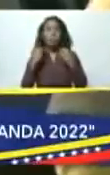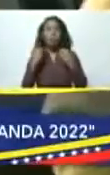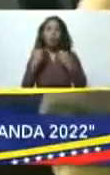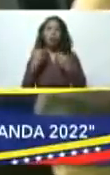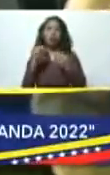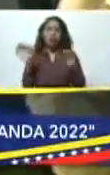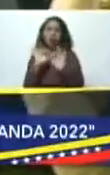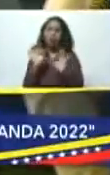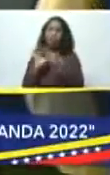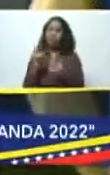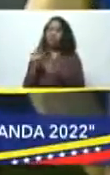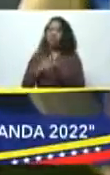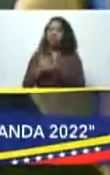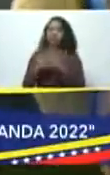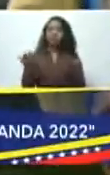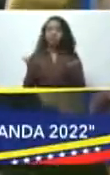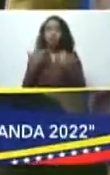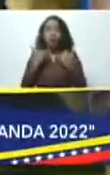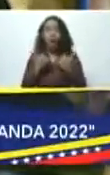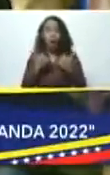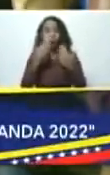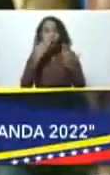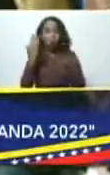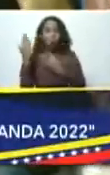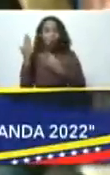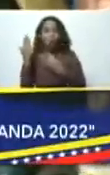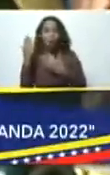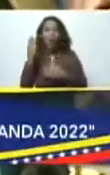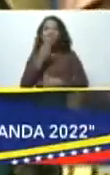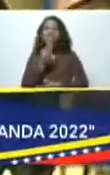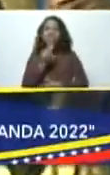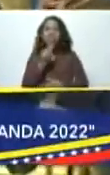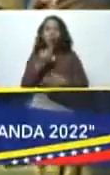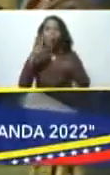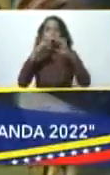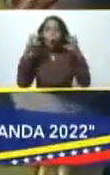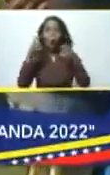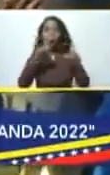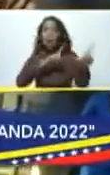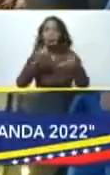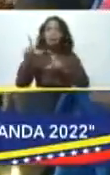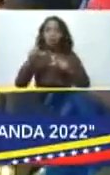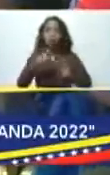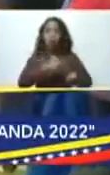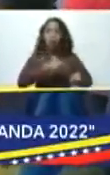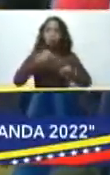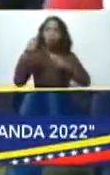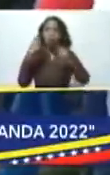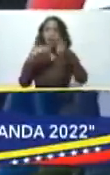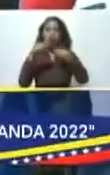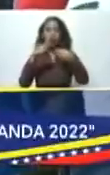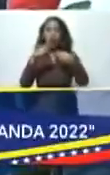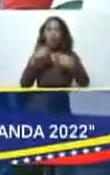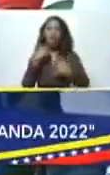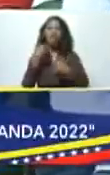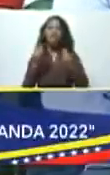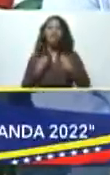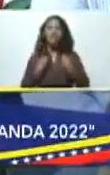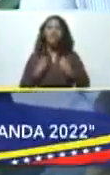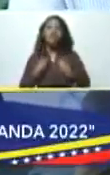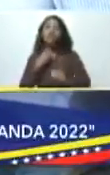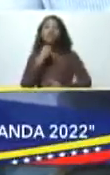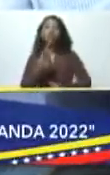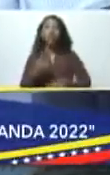para nadie. Bueno, y ahí están las chivas y las ovejas listos para ser exportados. Y está acá ahorita de viva voz, pues, y a cuerpo